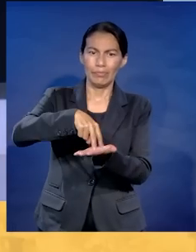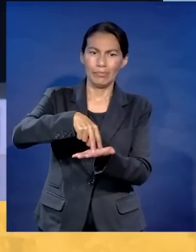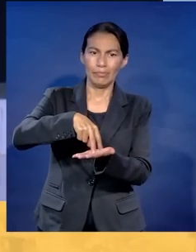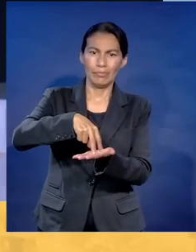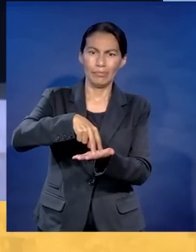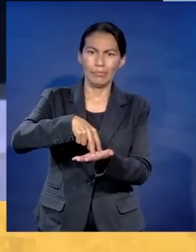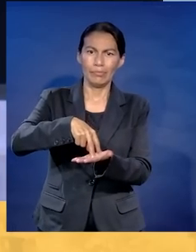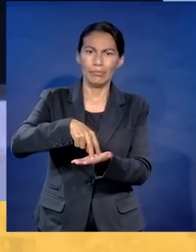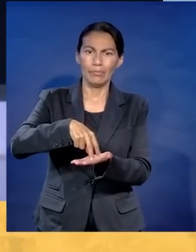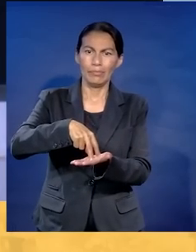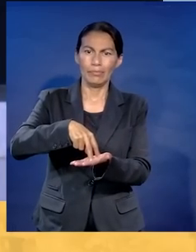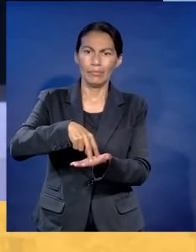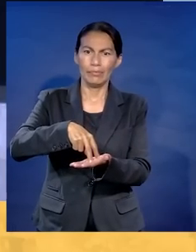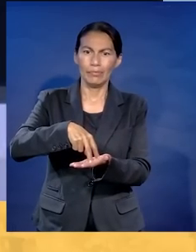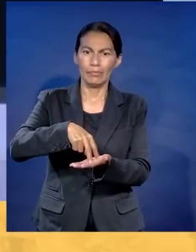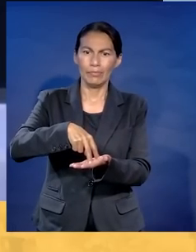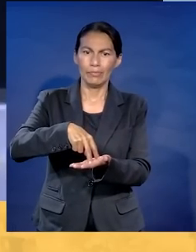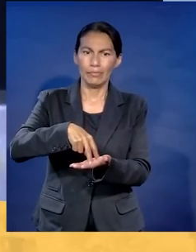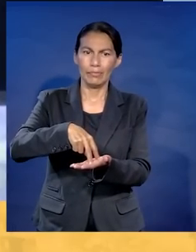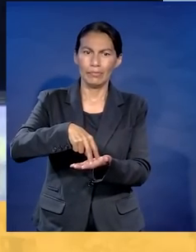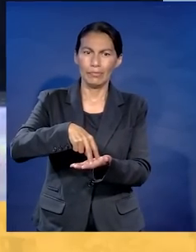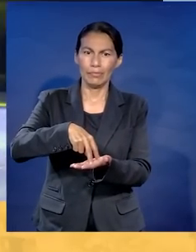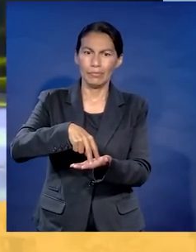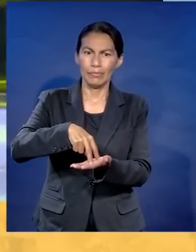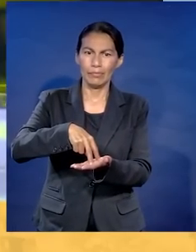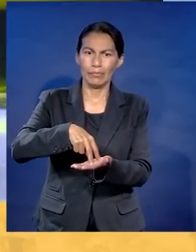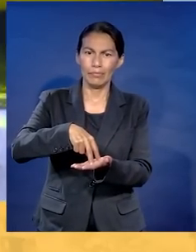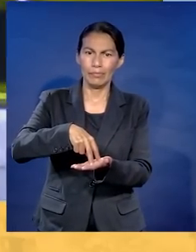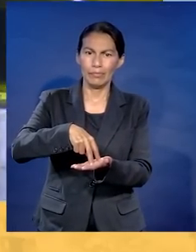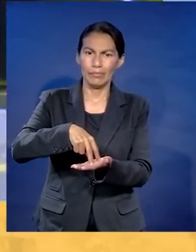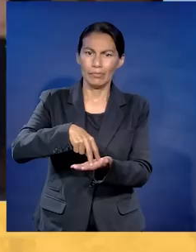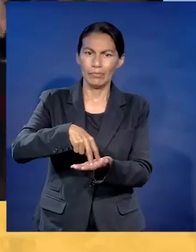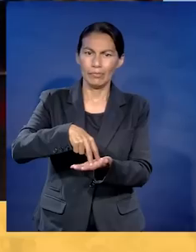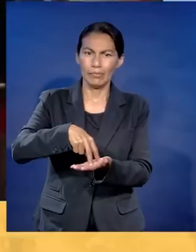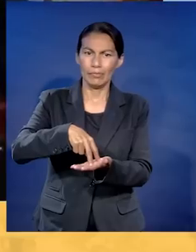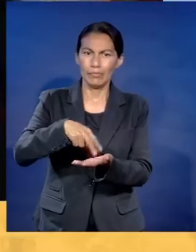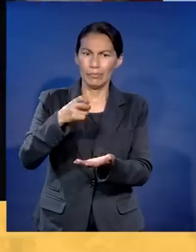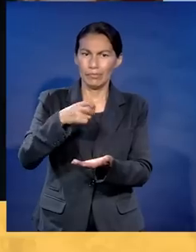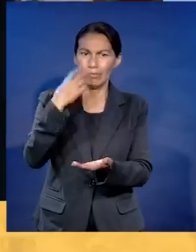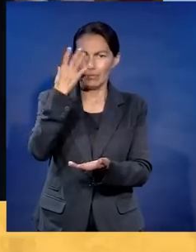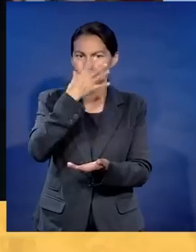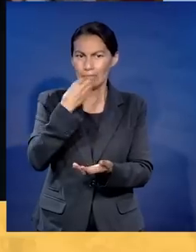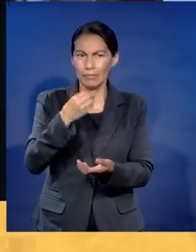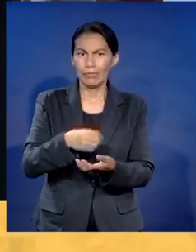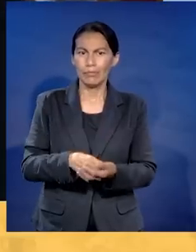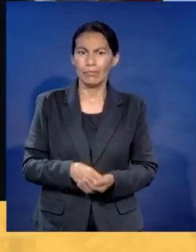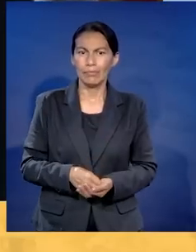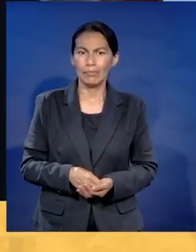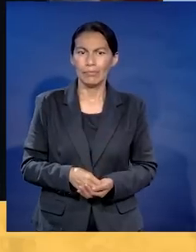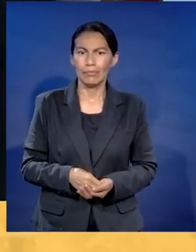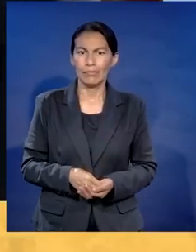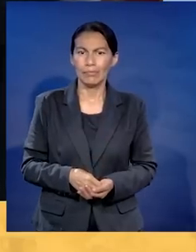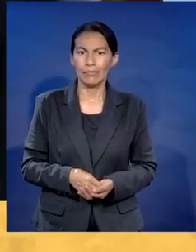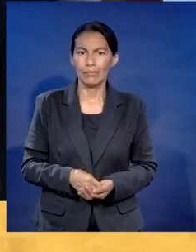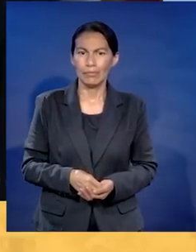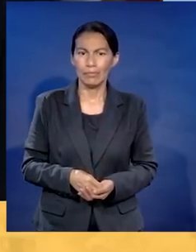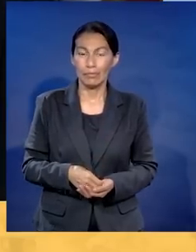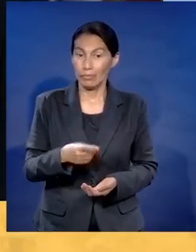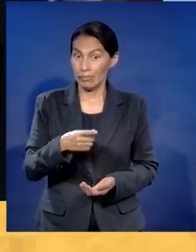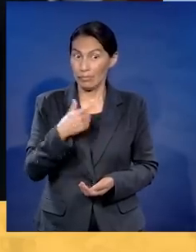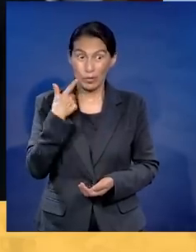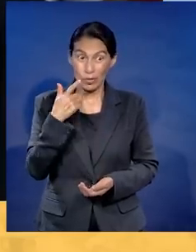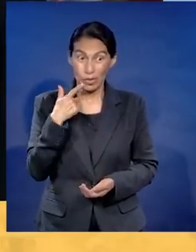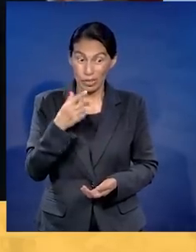a ponerse de pie para orar juntos. Pídaselo. Pídaselo.